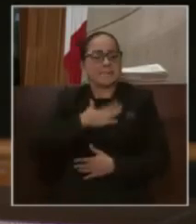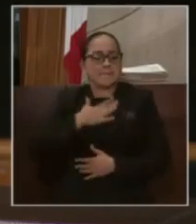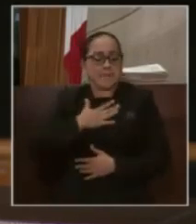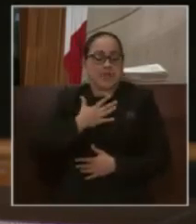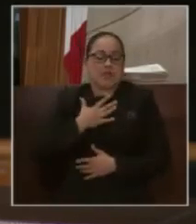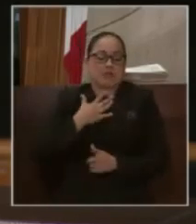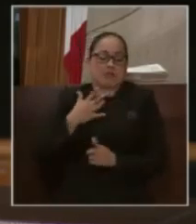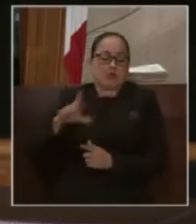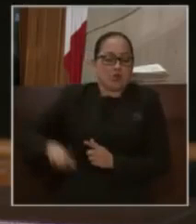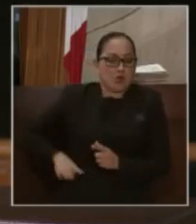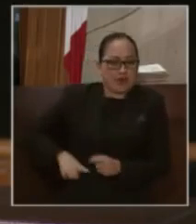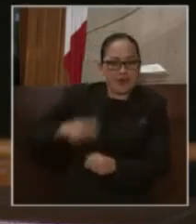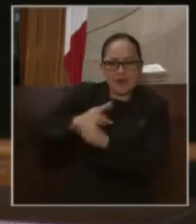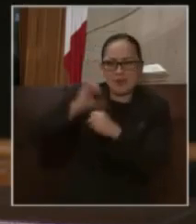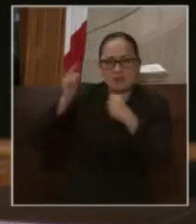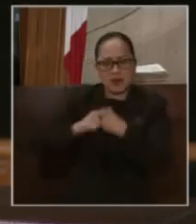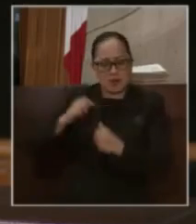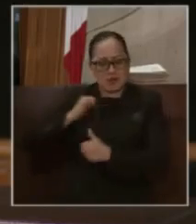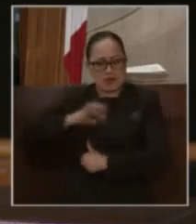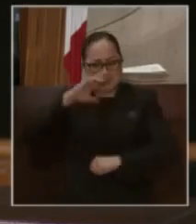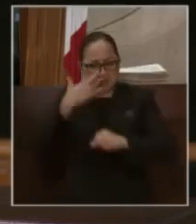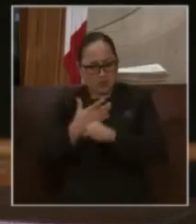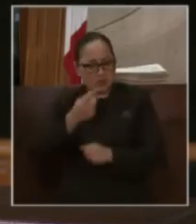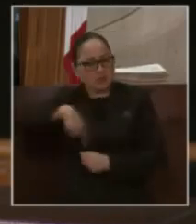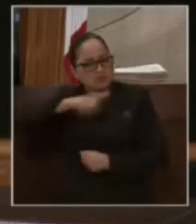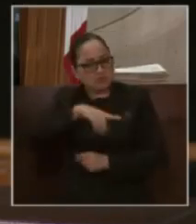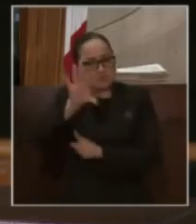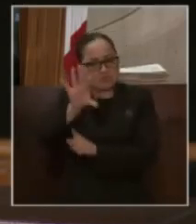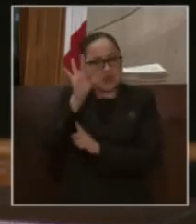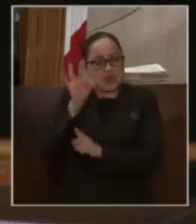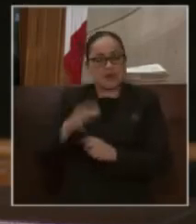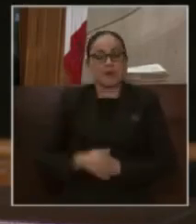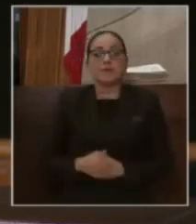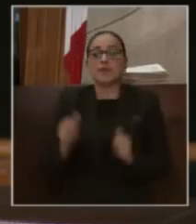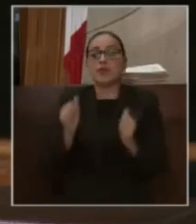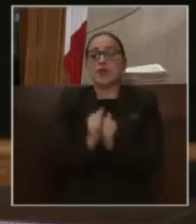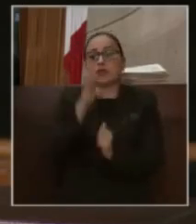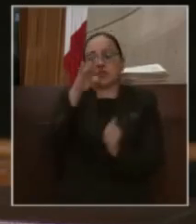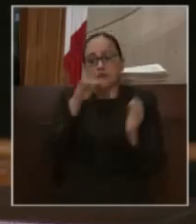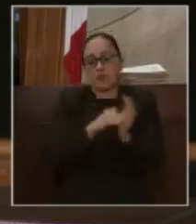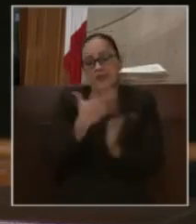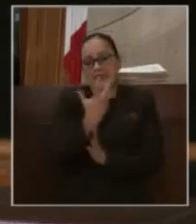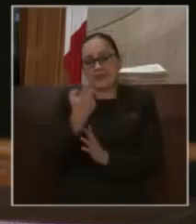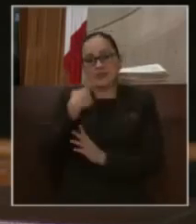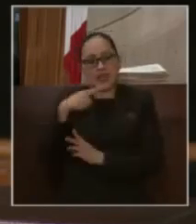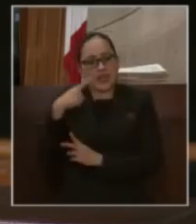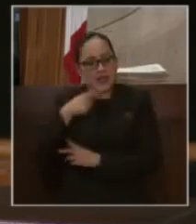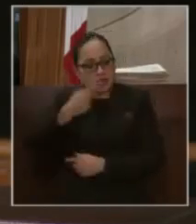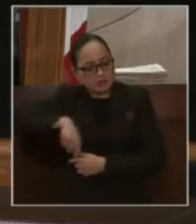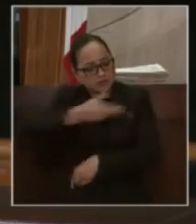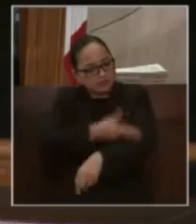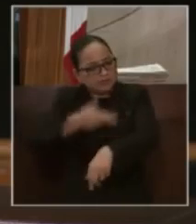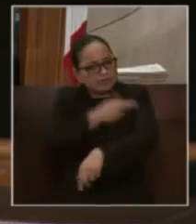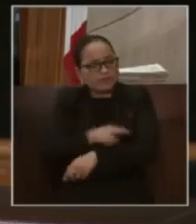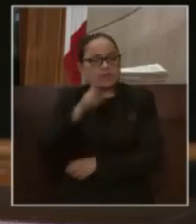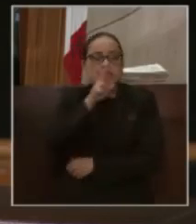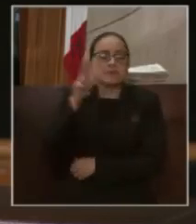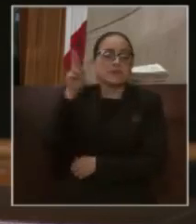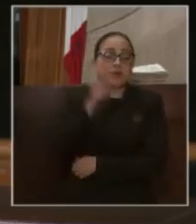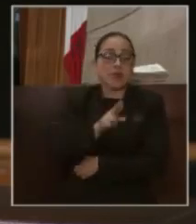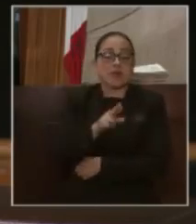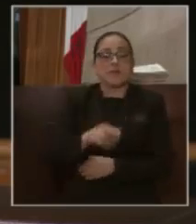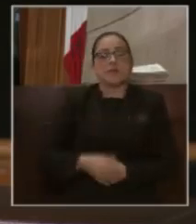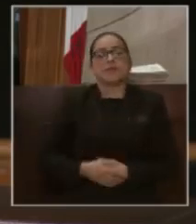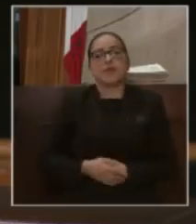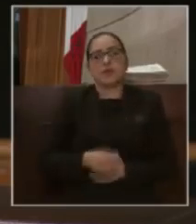gobernantes. Lo hemos hecho a través de la resolución de casi 5.500 medios de impugnación que fueron